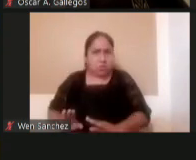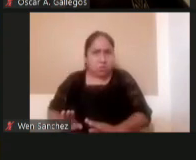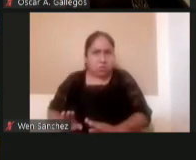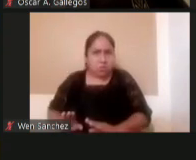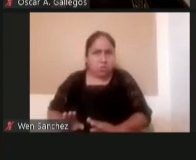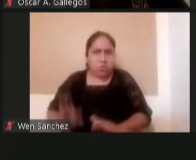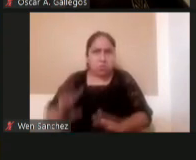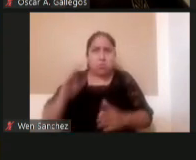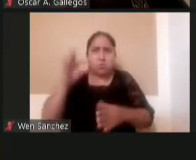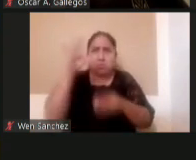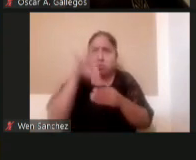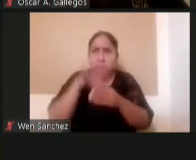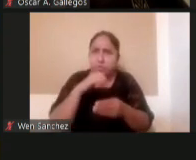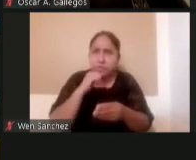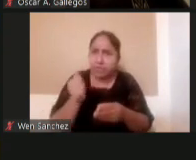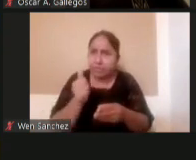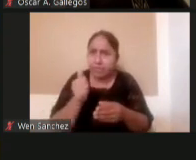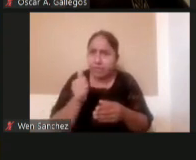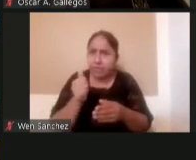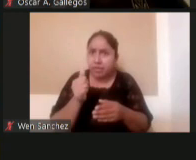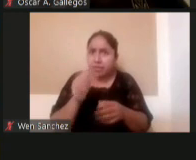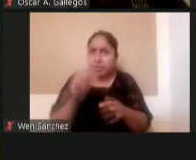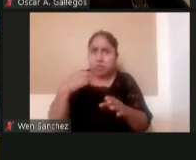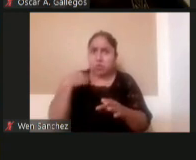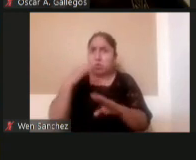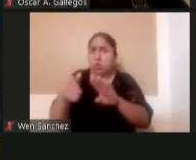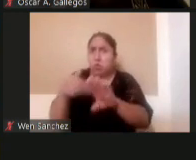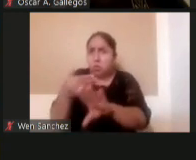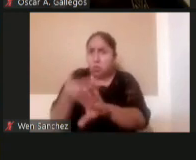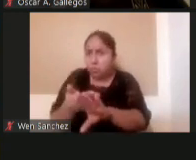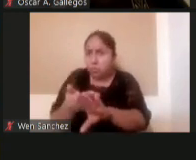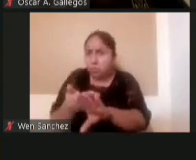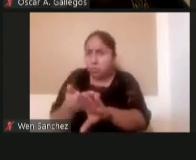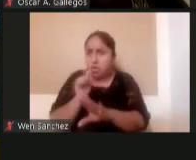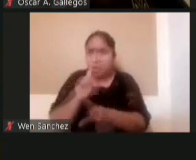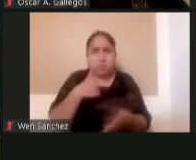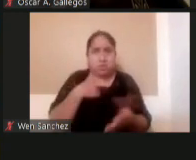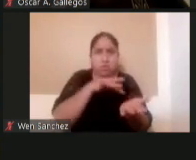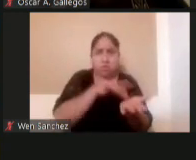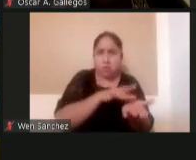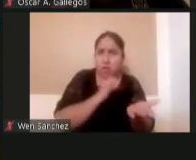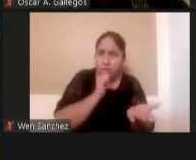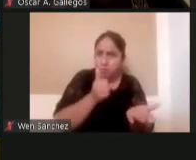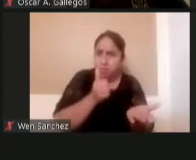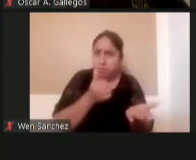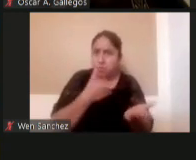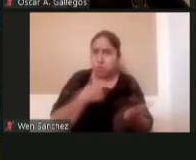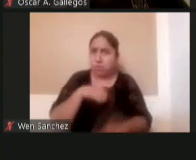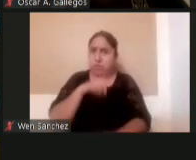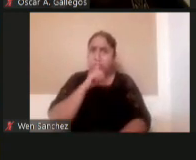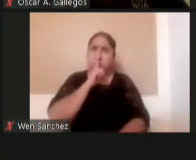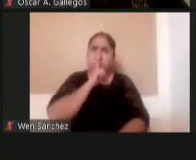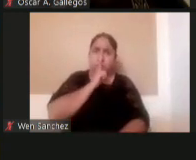en contra, sencillamente no quiero votar porque soy representante de los trabajadores.